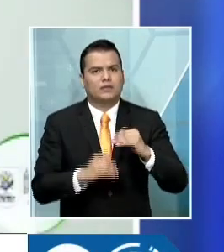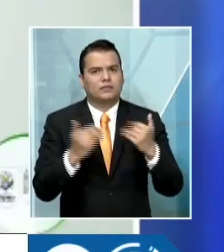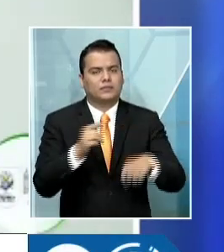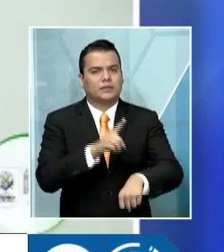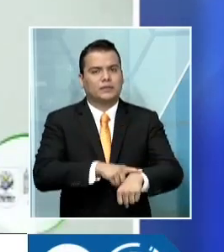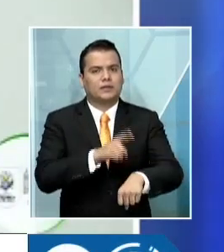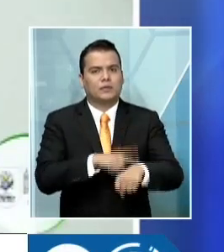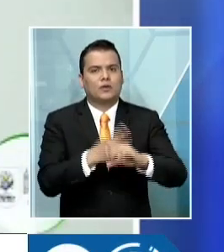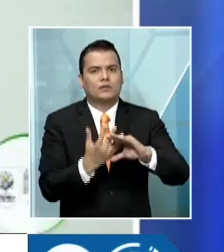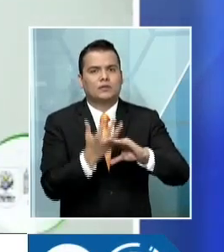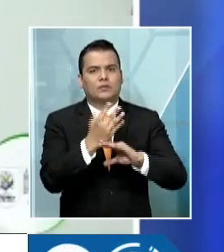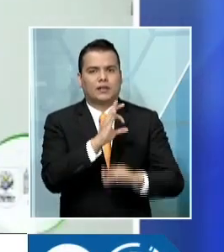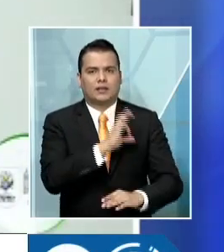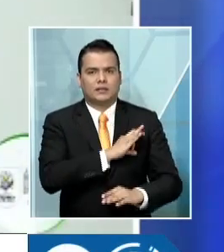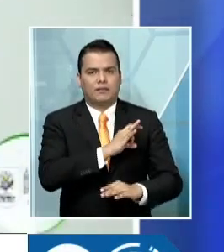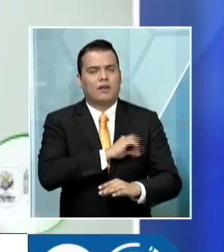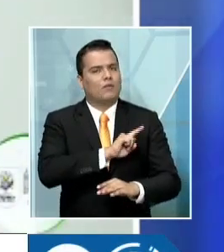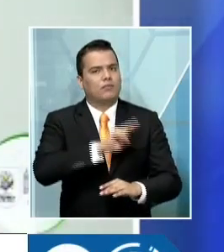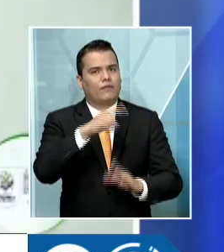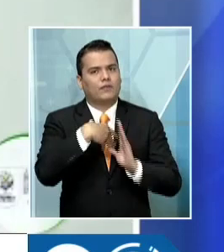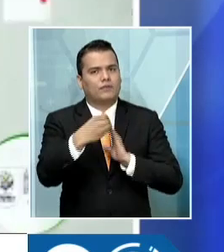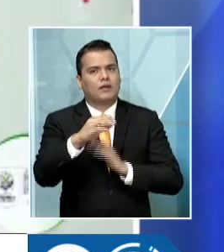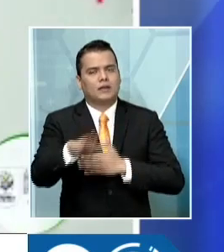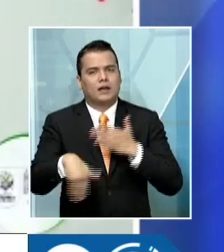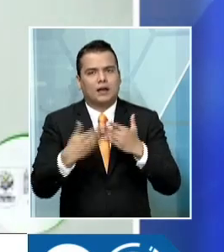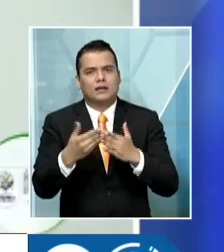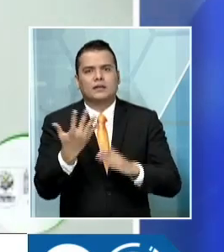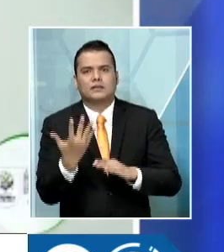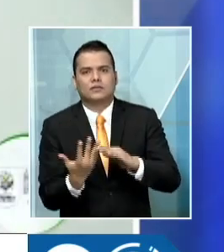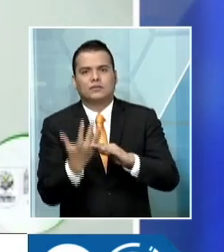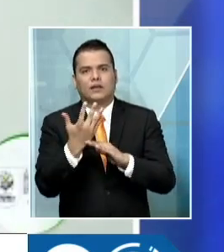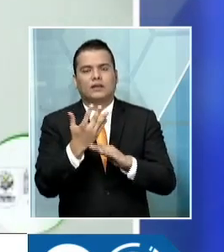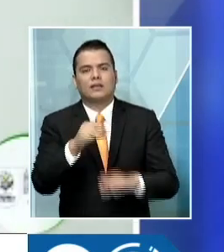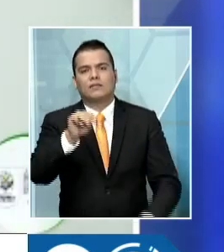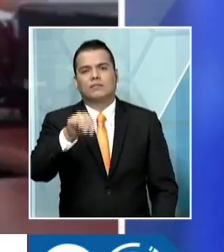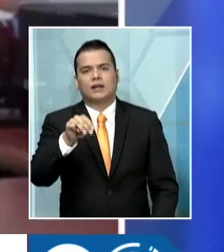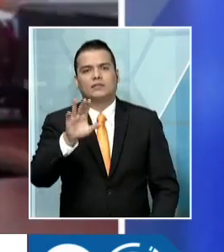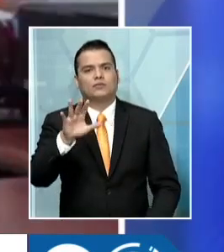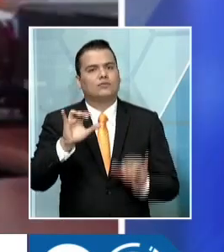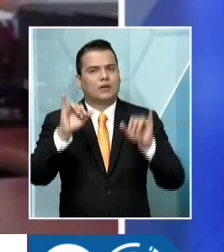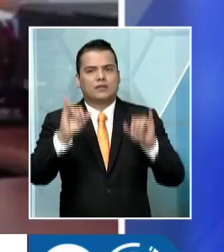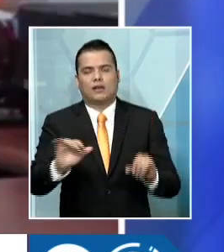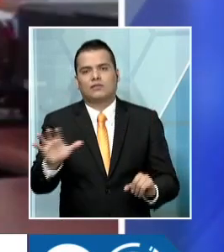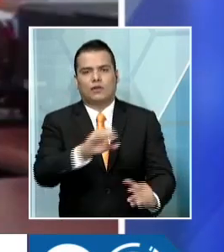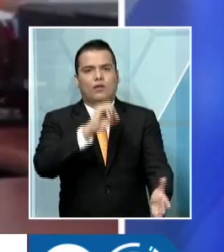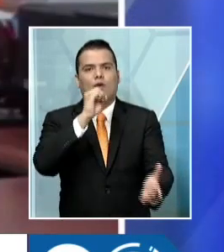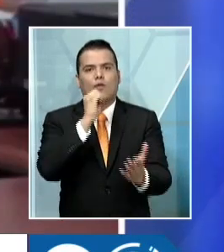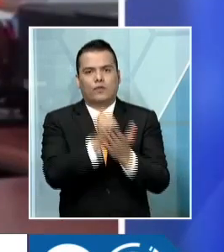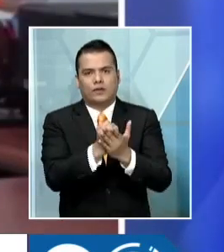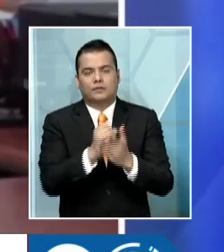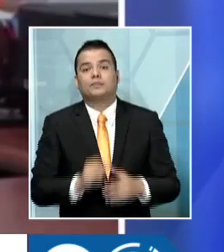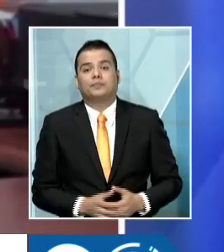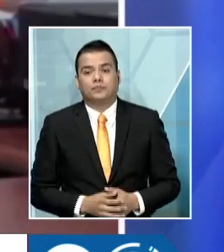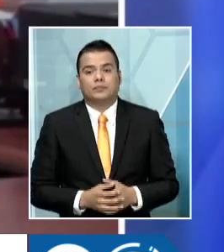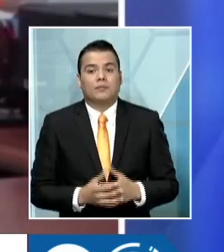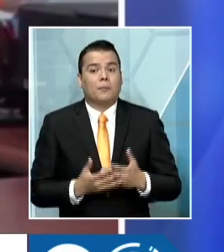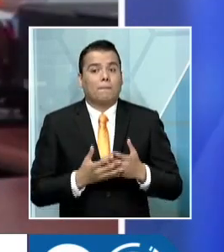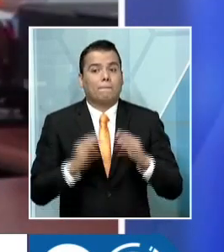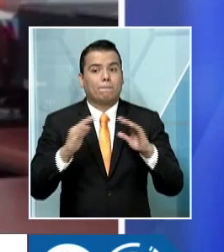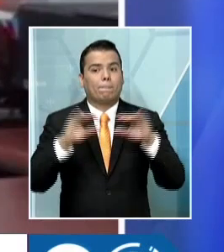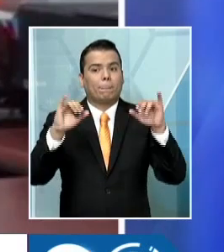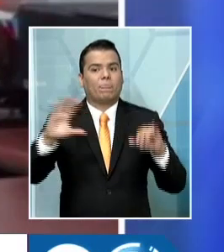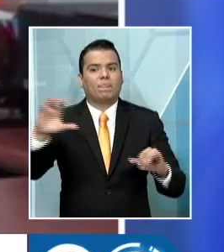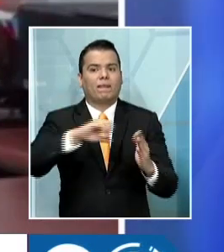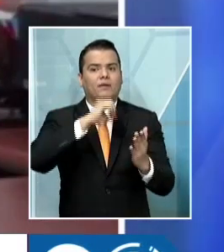las 5 de la mañana del día sábado hasta las 5 de la mañana del día martes. Y nuevamente toque de queda del